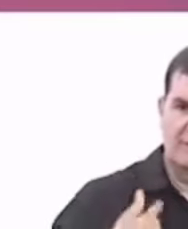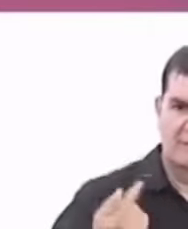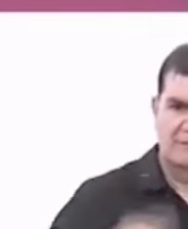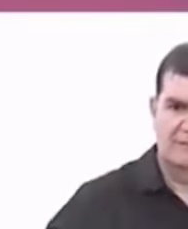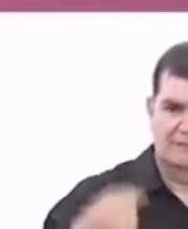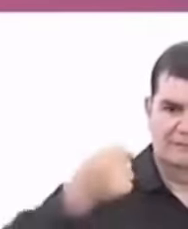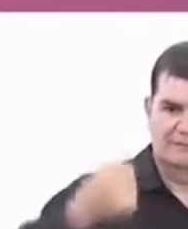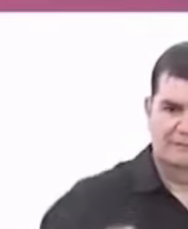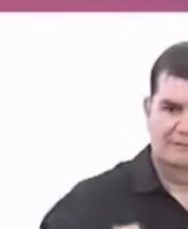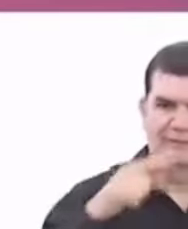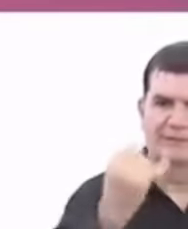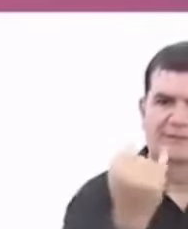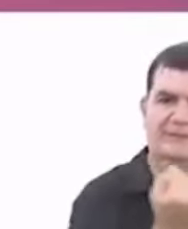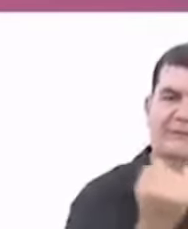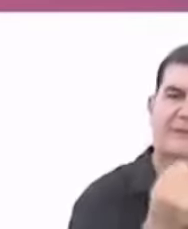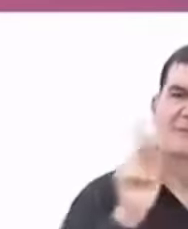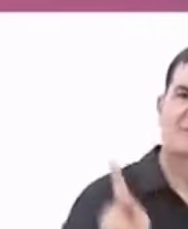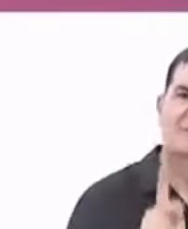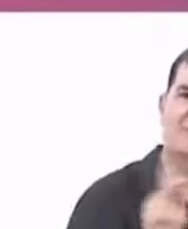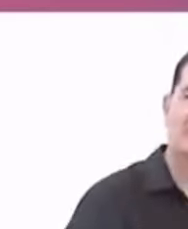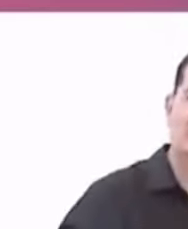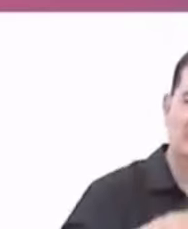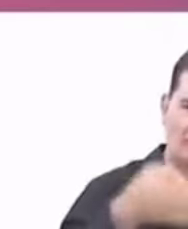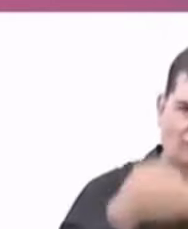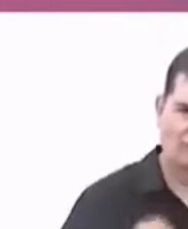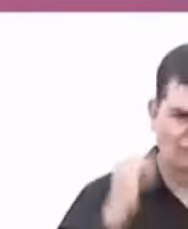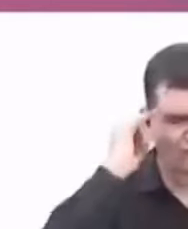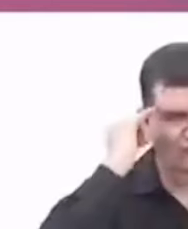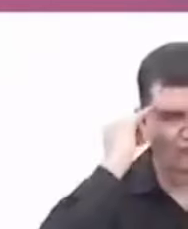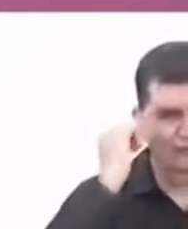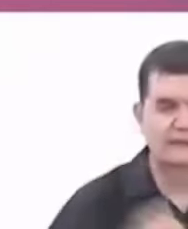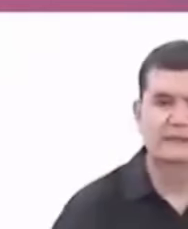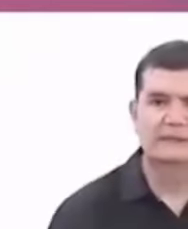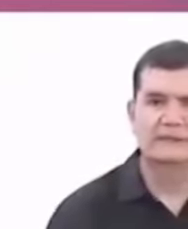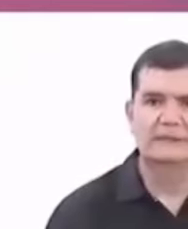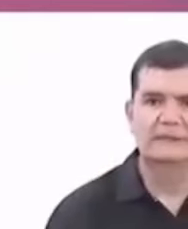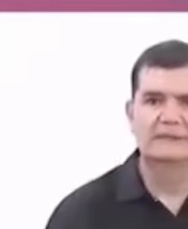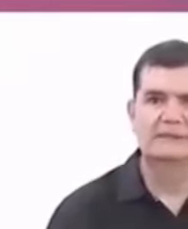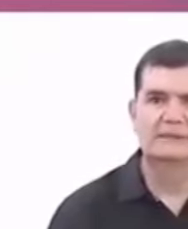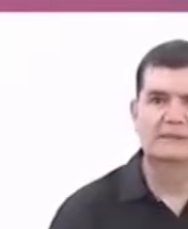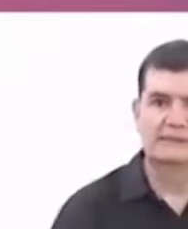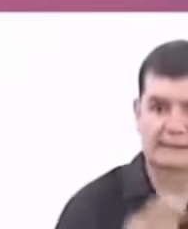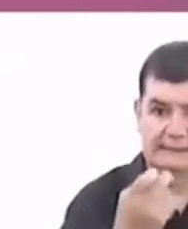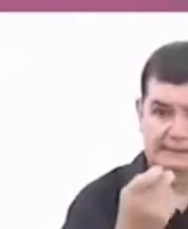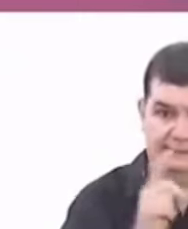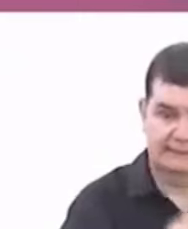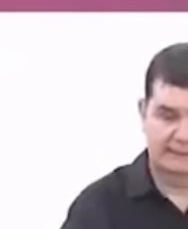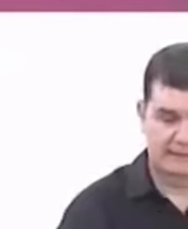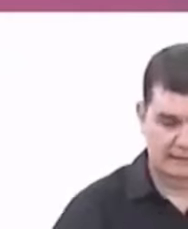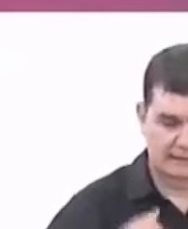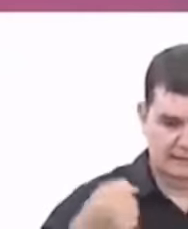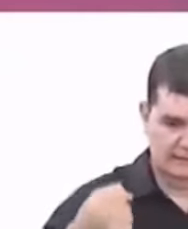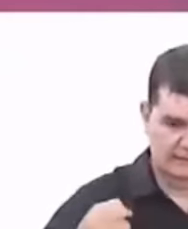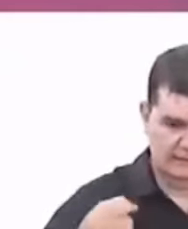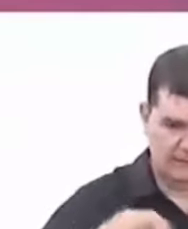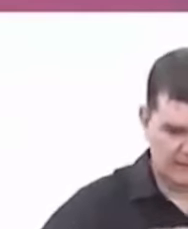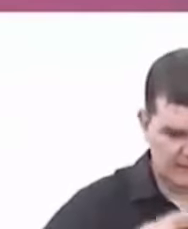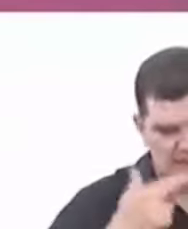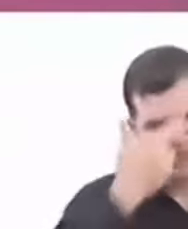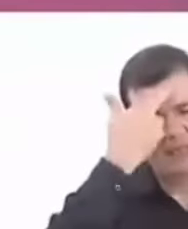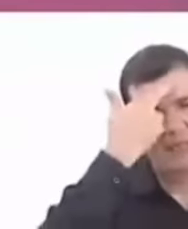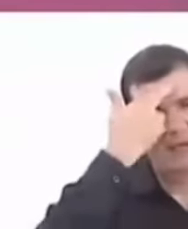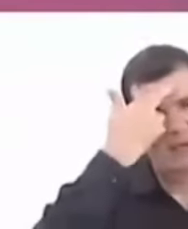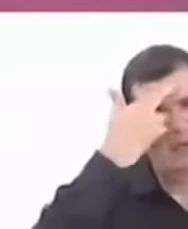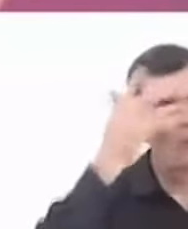hace en los pueblos originarios. Y ese día recordé un